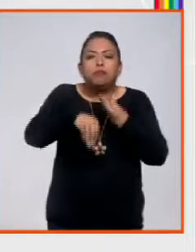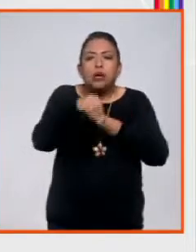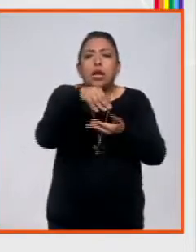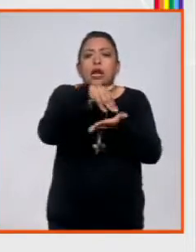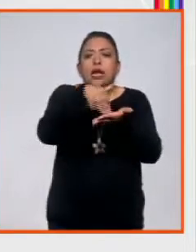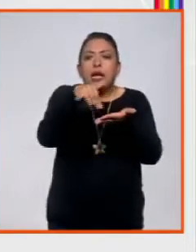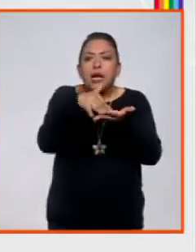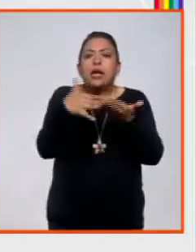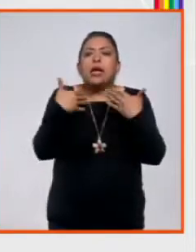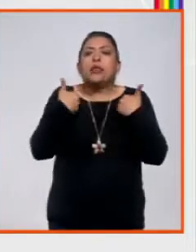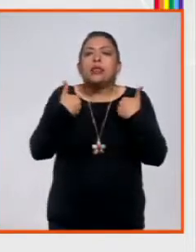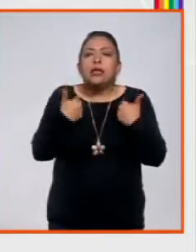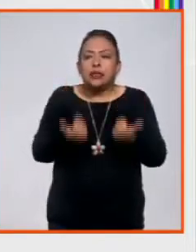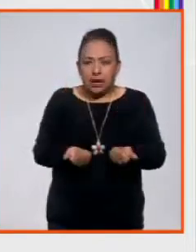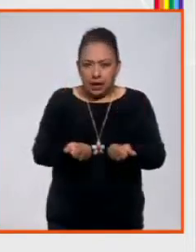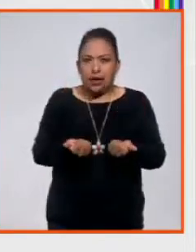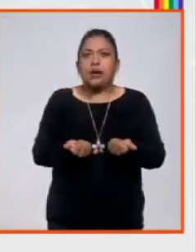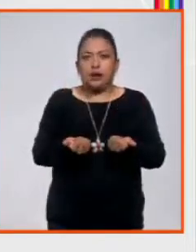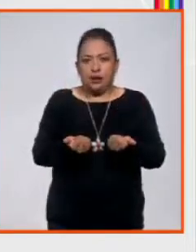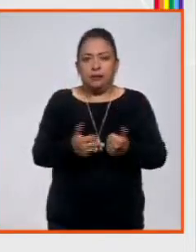de comprender